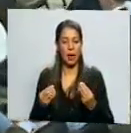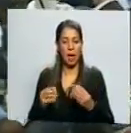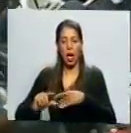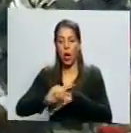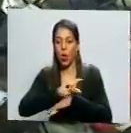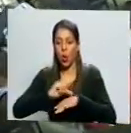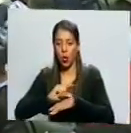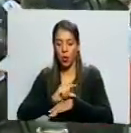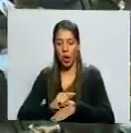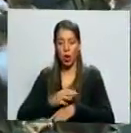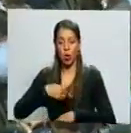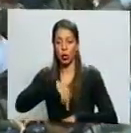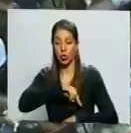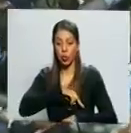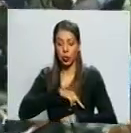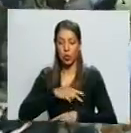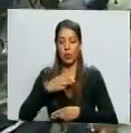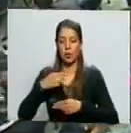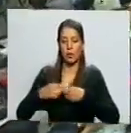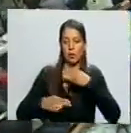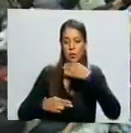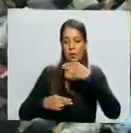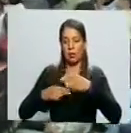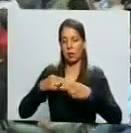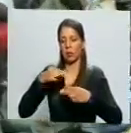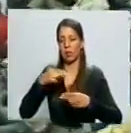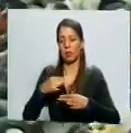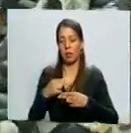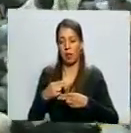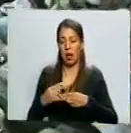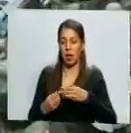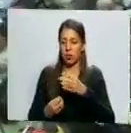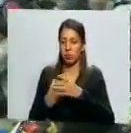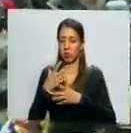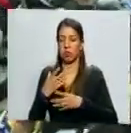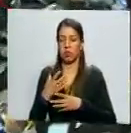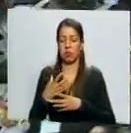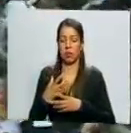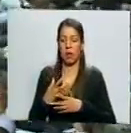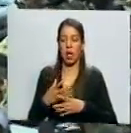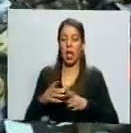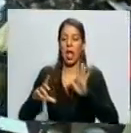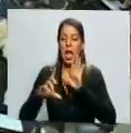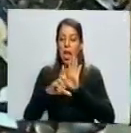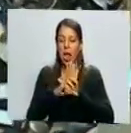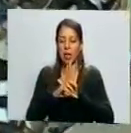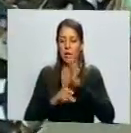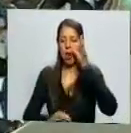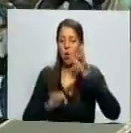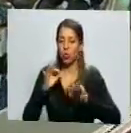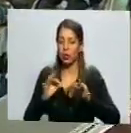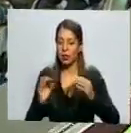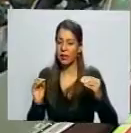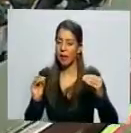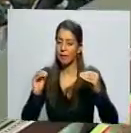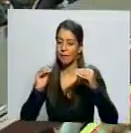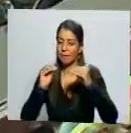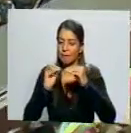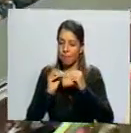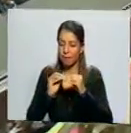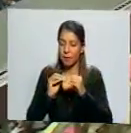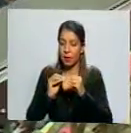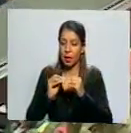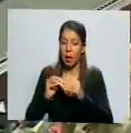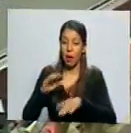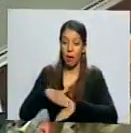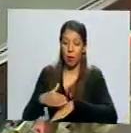estamos construyendo pueda tener los instrumentos jurídicos para, en el marco de esta